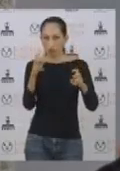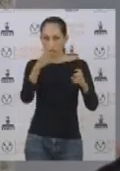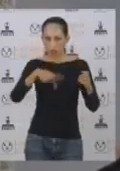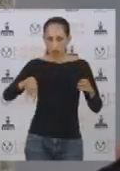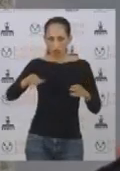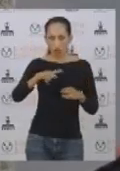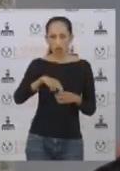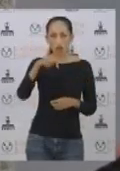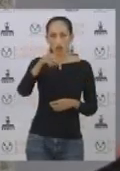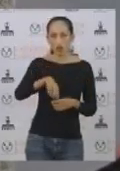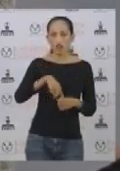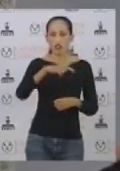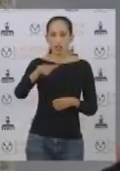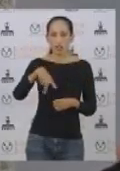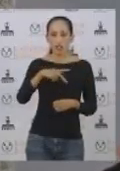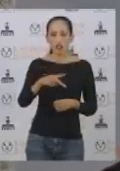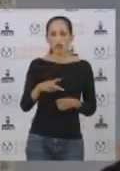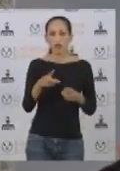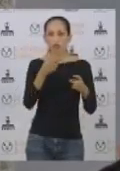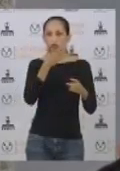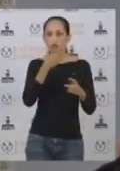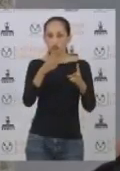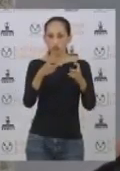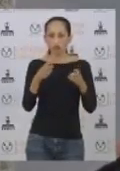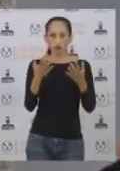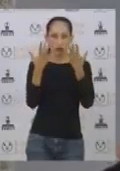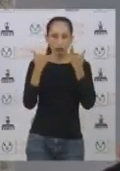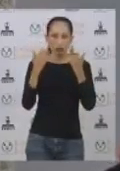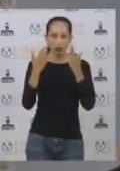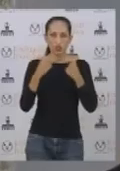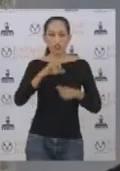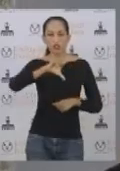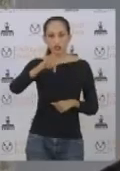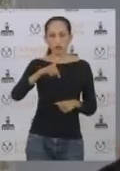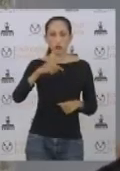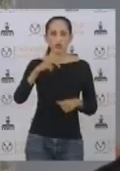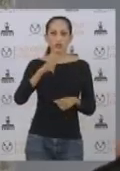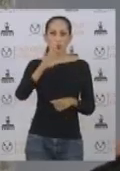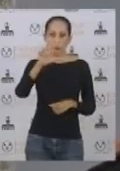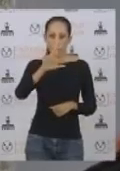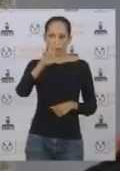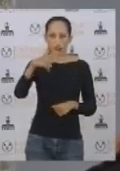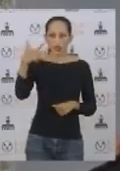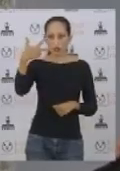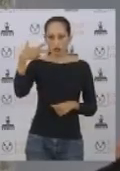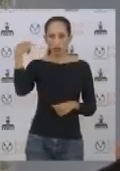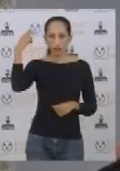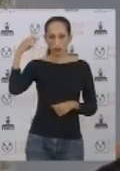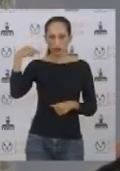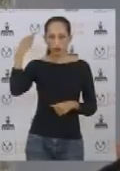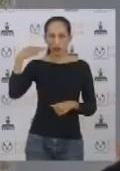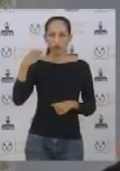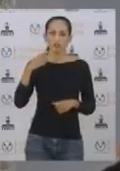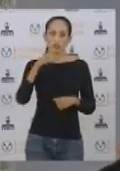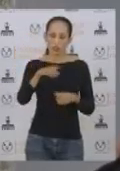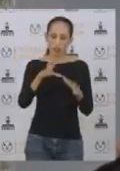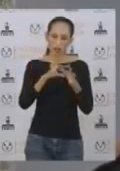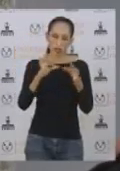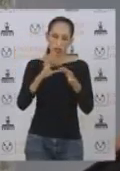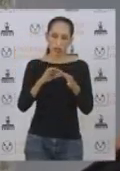Estará comentando la obra el maestro Ambrosio López. El martes 8 estará la maestra Coro Perales, donde estará hablando de La Tregua y Mario